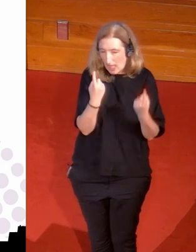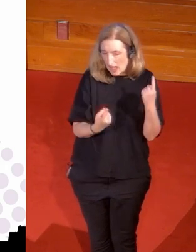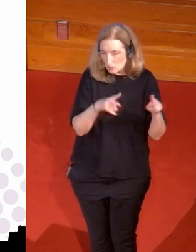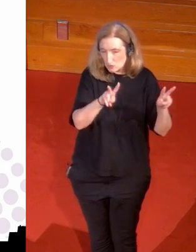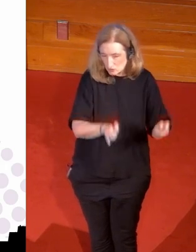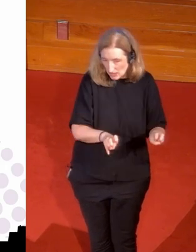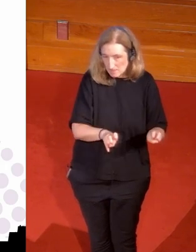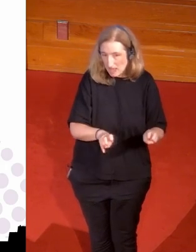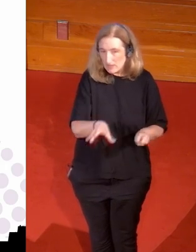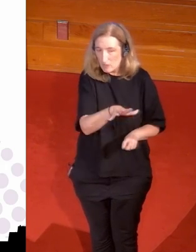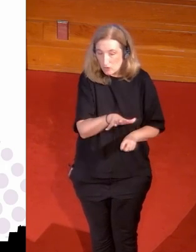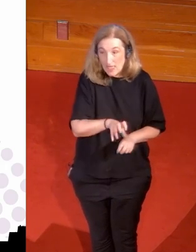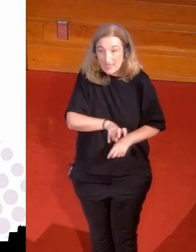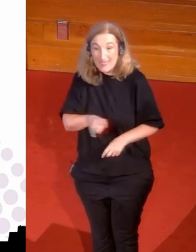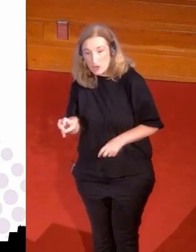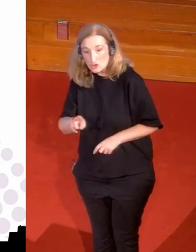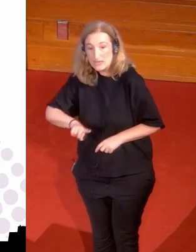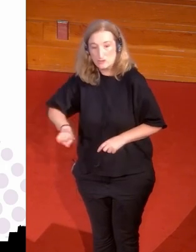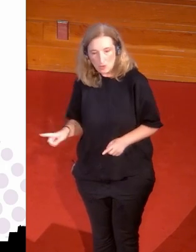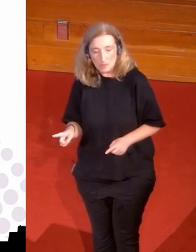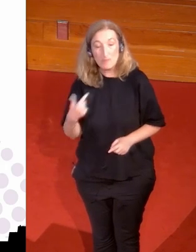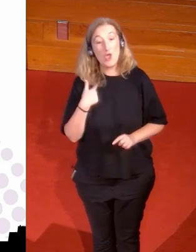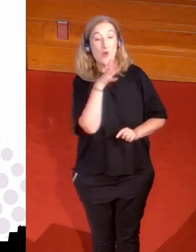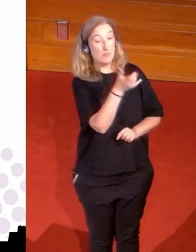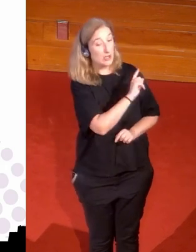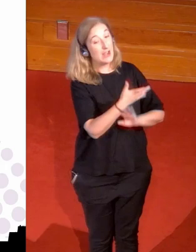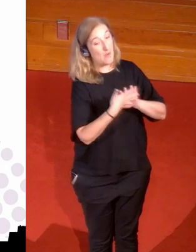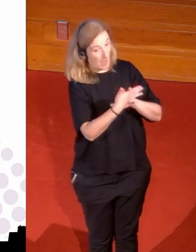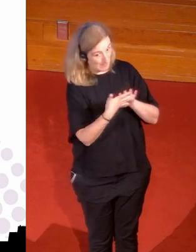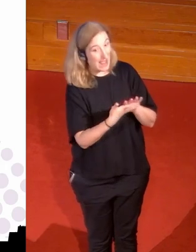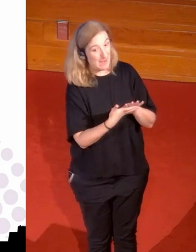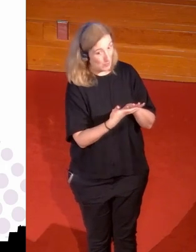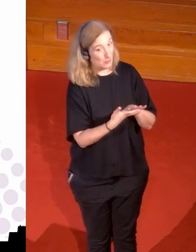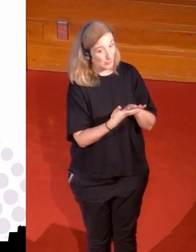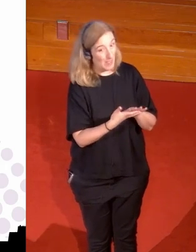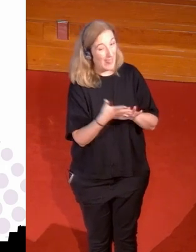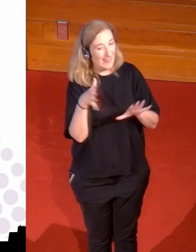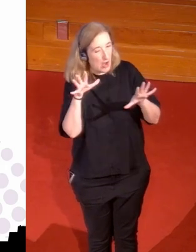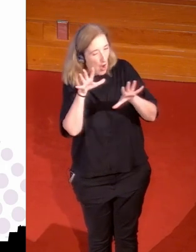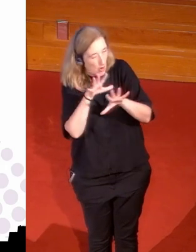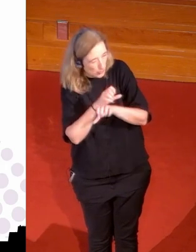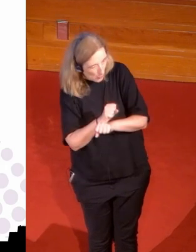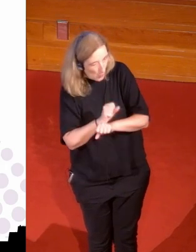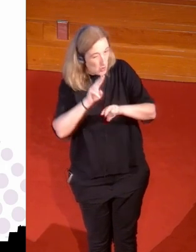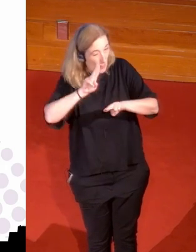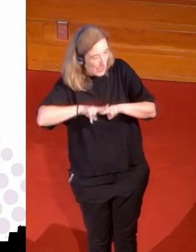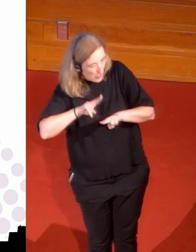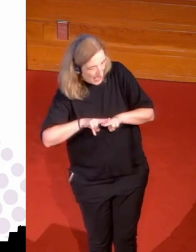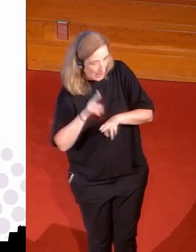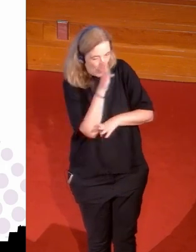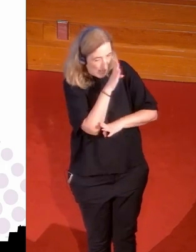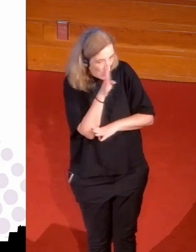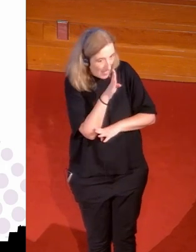extrema derecha de algunos sitios y no sí por qué Por qué no hablamos por por qué no hablamos tanto de la parte oscura Por así decirlo de la parte